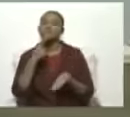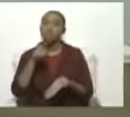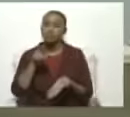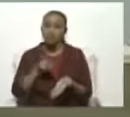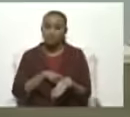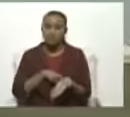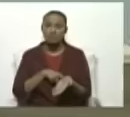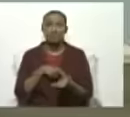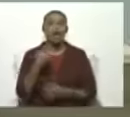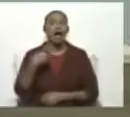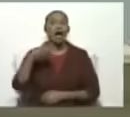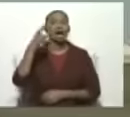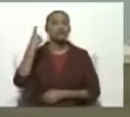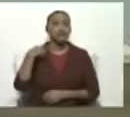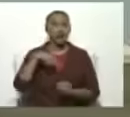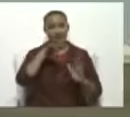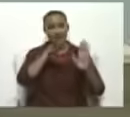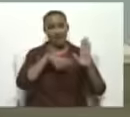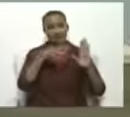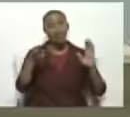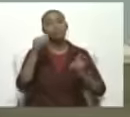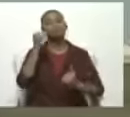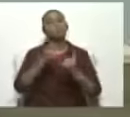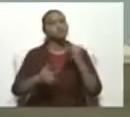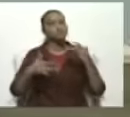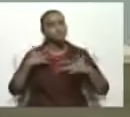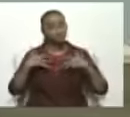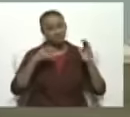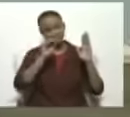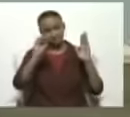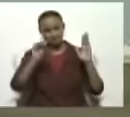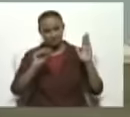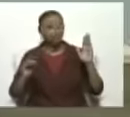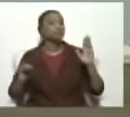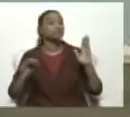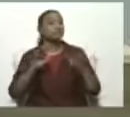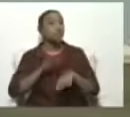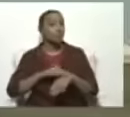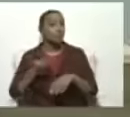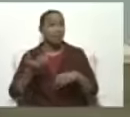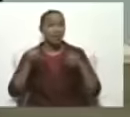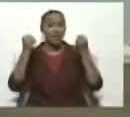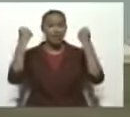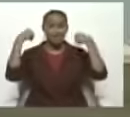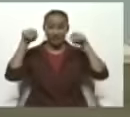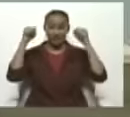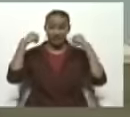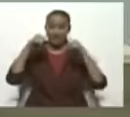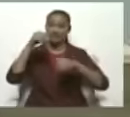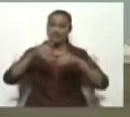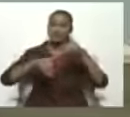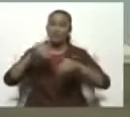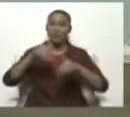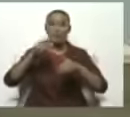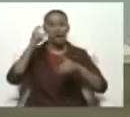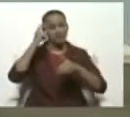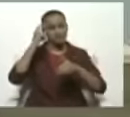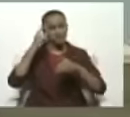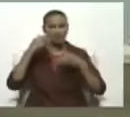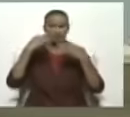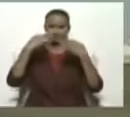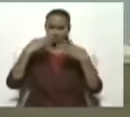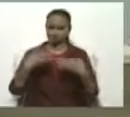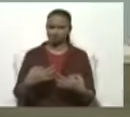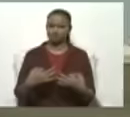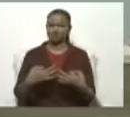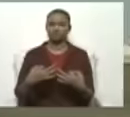del cronograma electoral. El simulacro, que sin duda es un hito en el cronograma electoral, ayer se